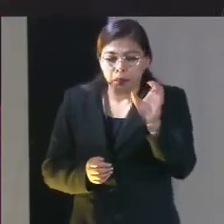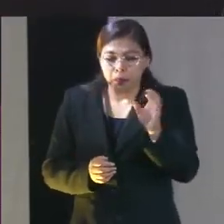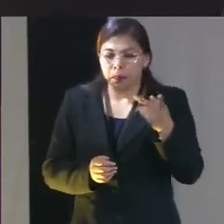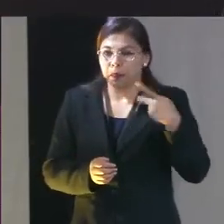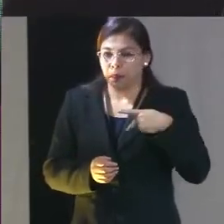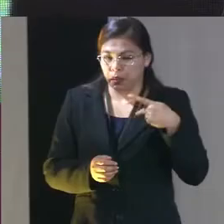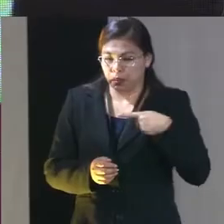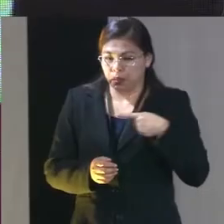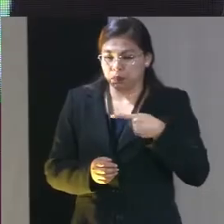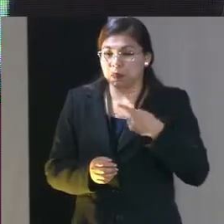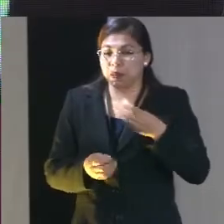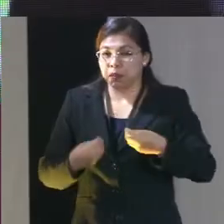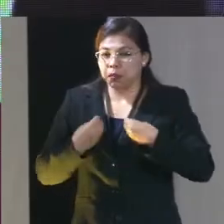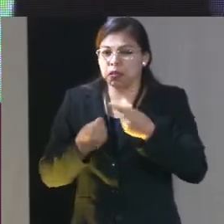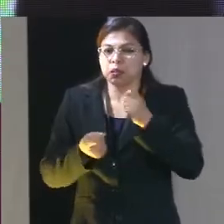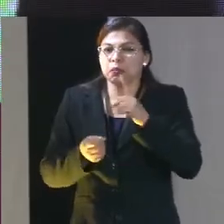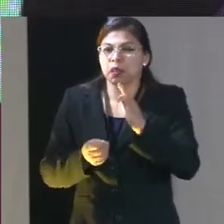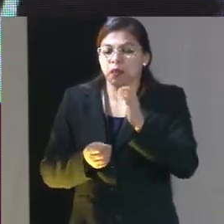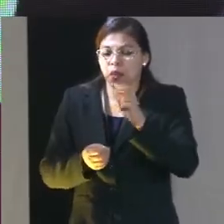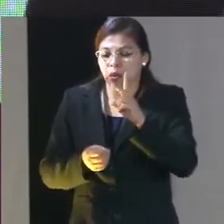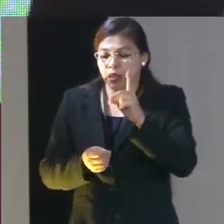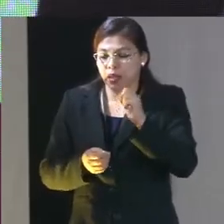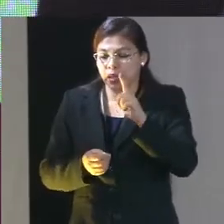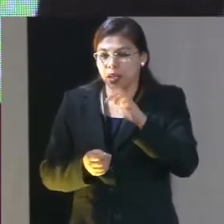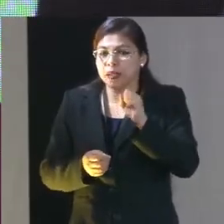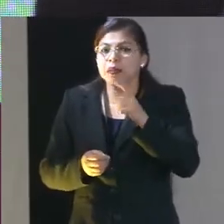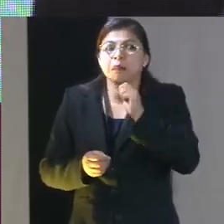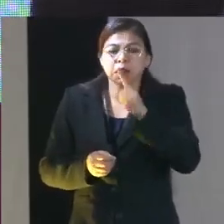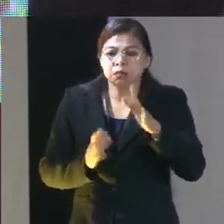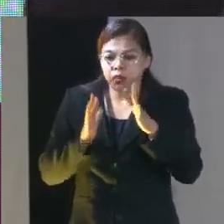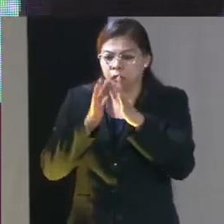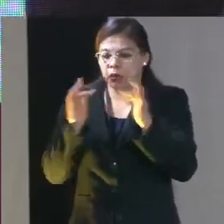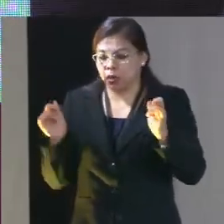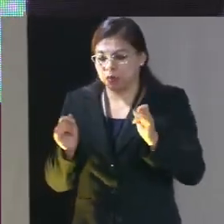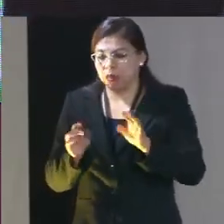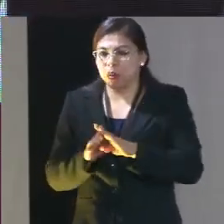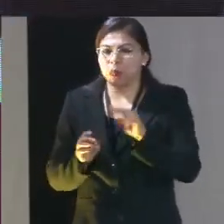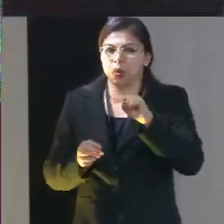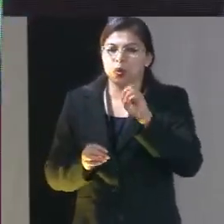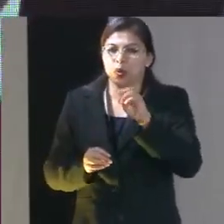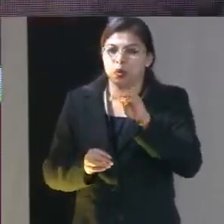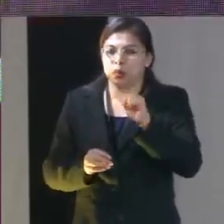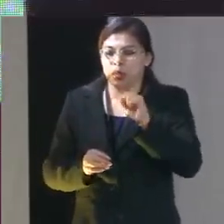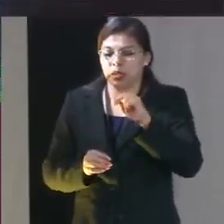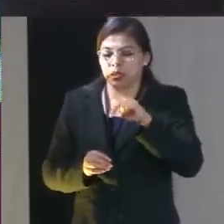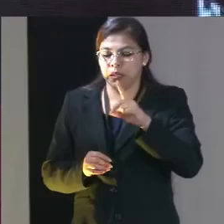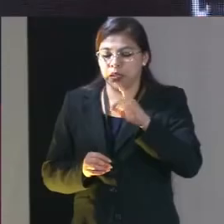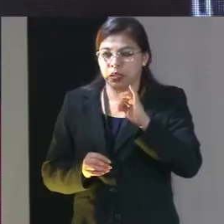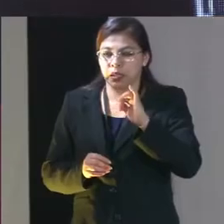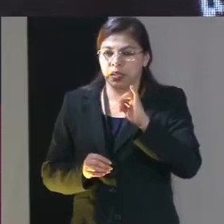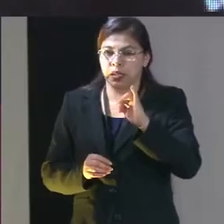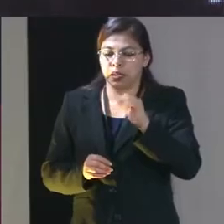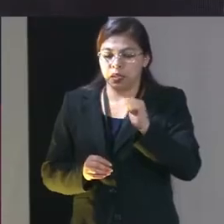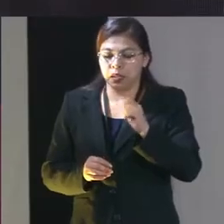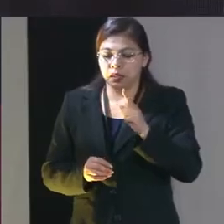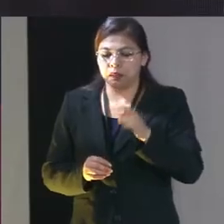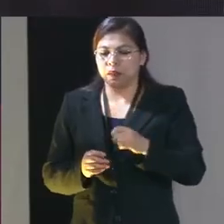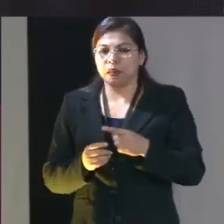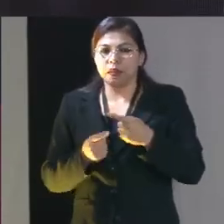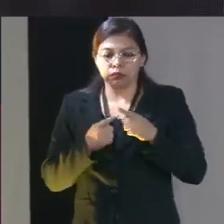los señores feudales de algunas regiones de lo que hoy es Francia, como Normandía, Aquitania, Borgoña,